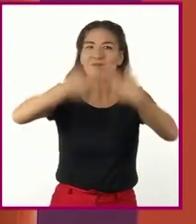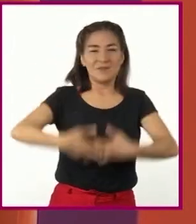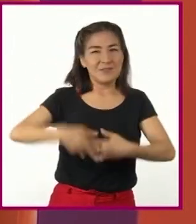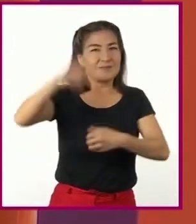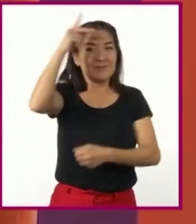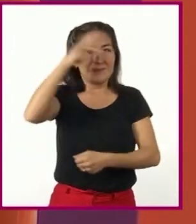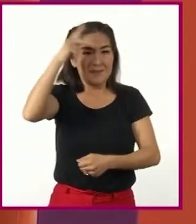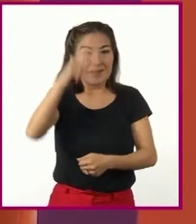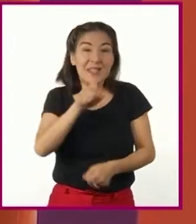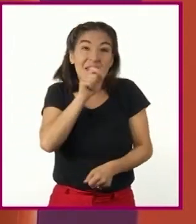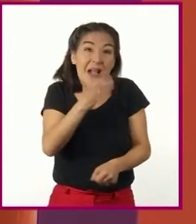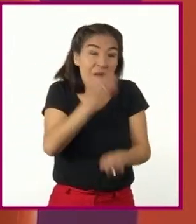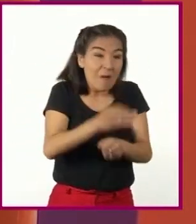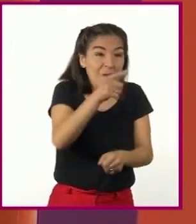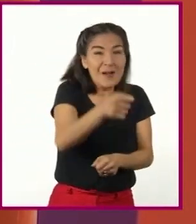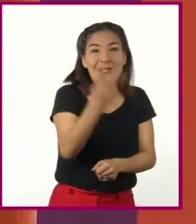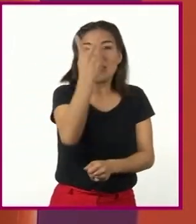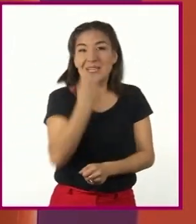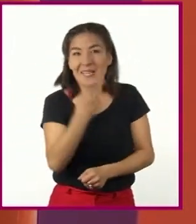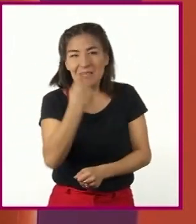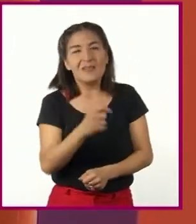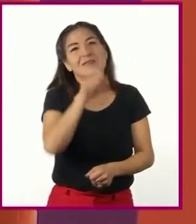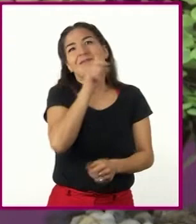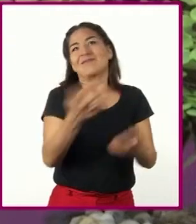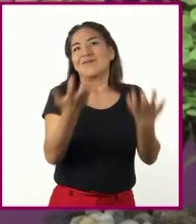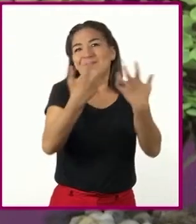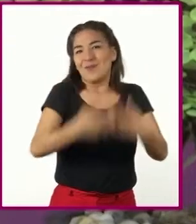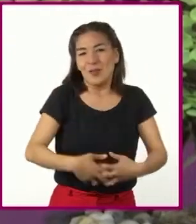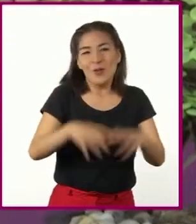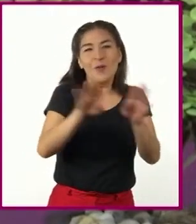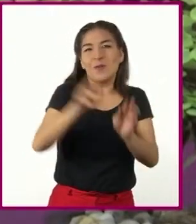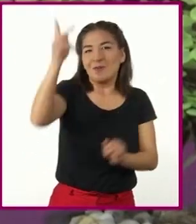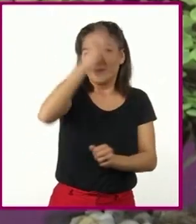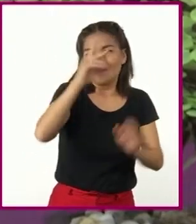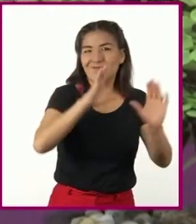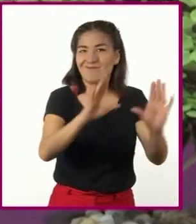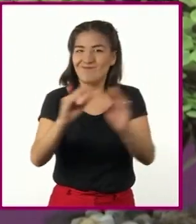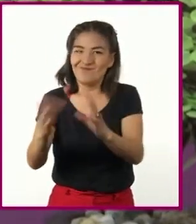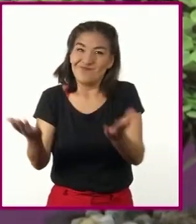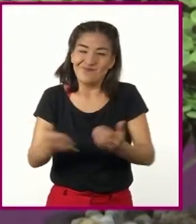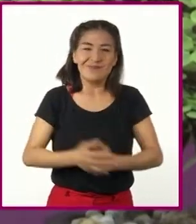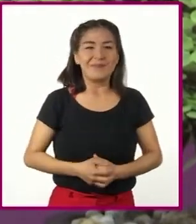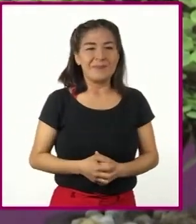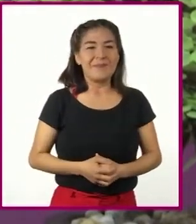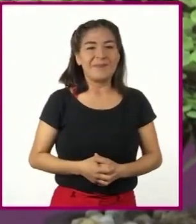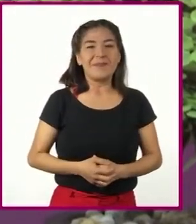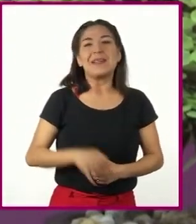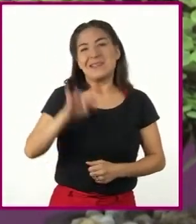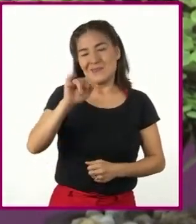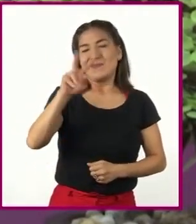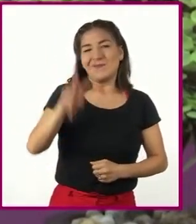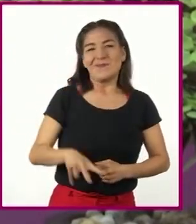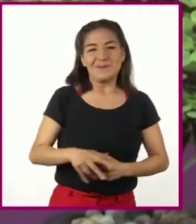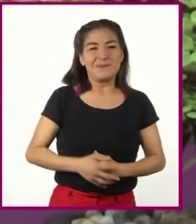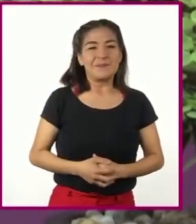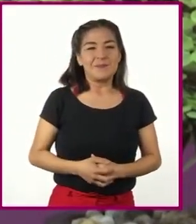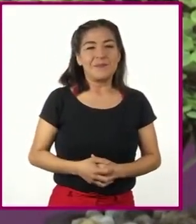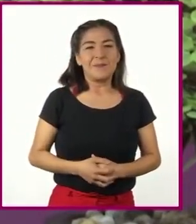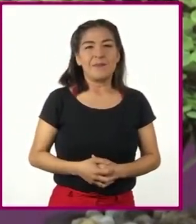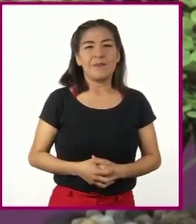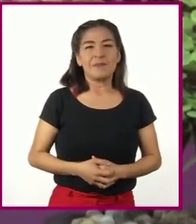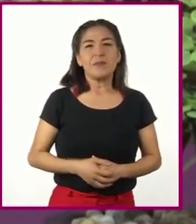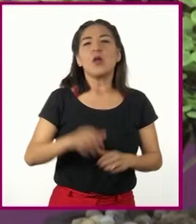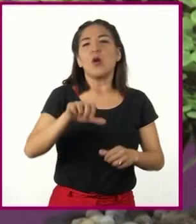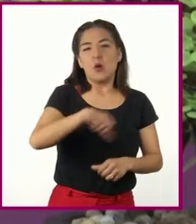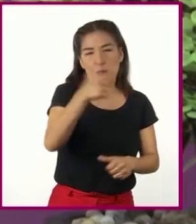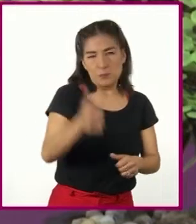la televisión está cumpliendo una función importantísima pedagógicamente. Indudablemente. Bueno, podemos